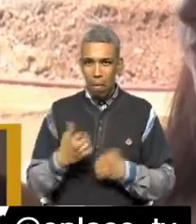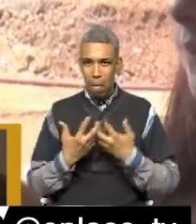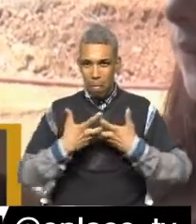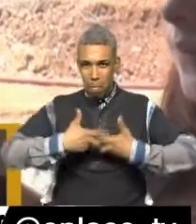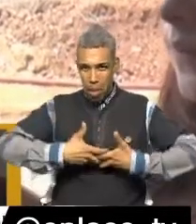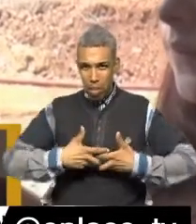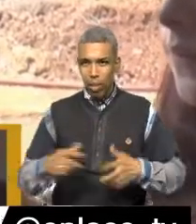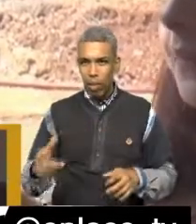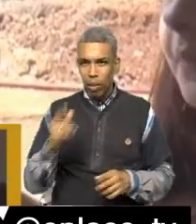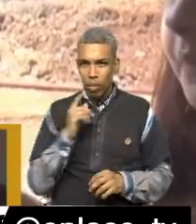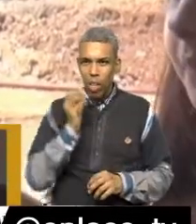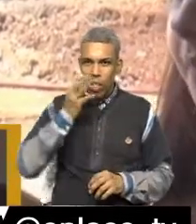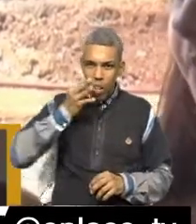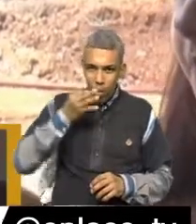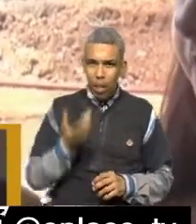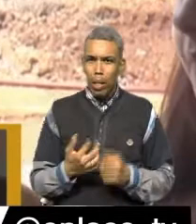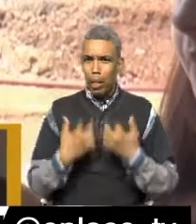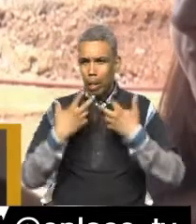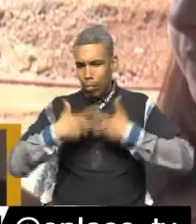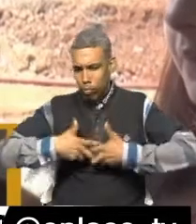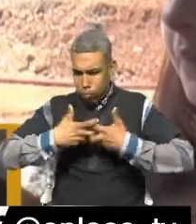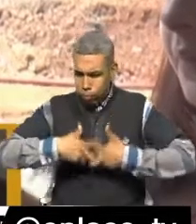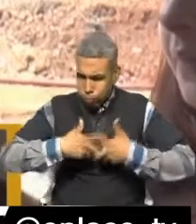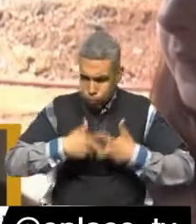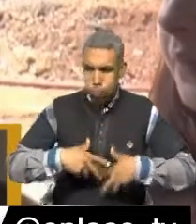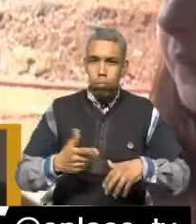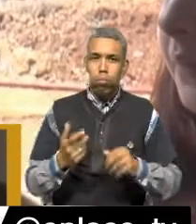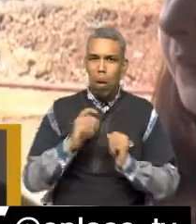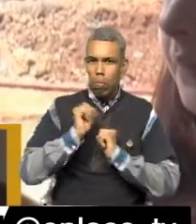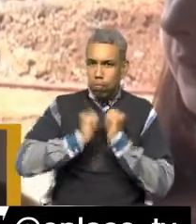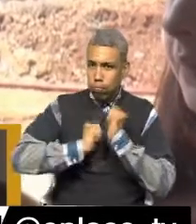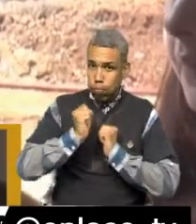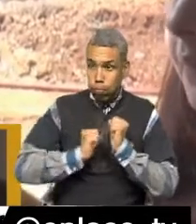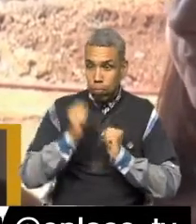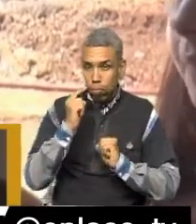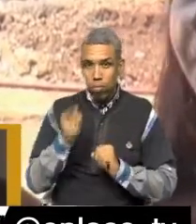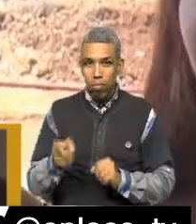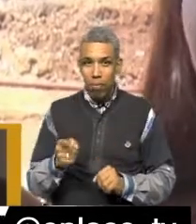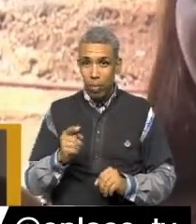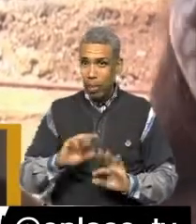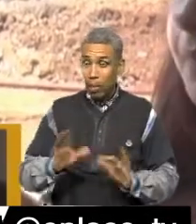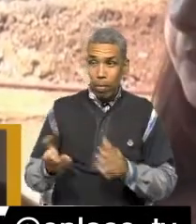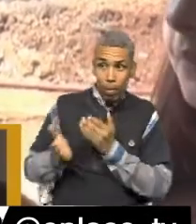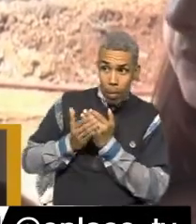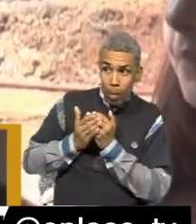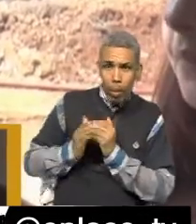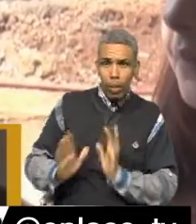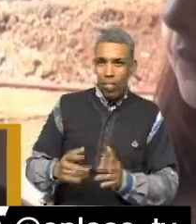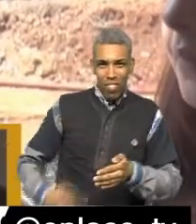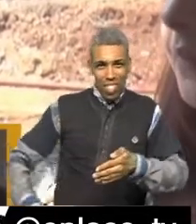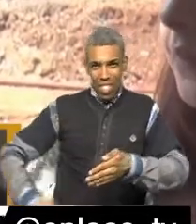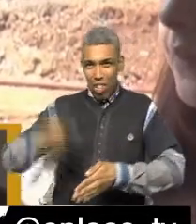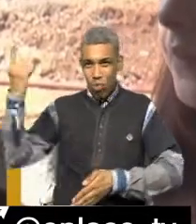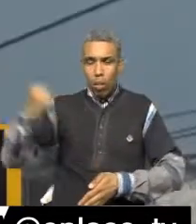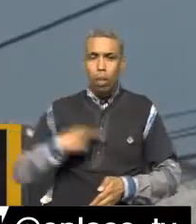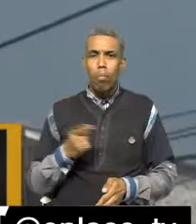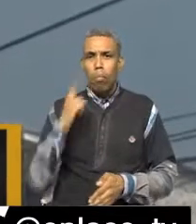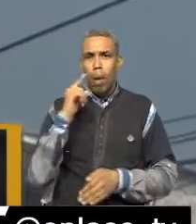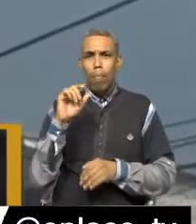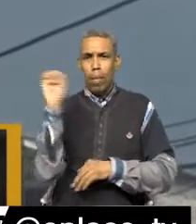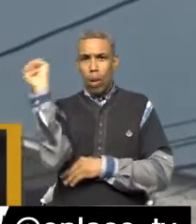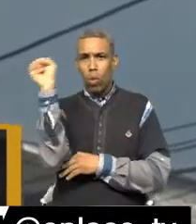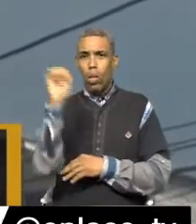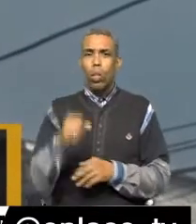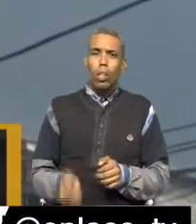frente del comisariato Ecopetrol, el antiguo comisariato Ecopetrol. Inmediatamente desplazamos una de nuestras máquinas con su tripulación,